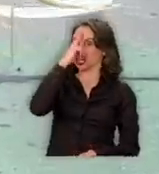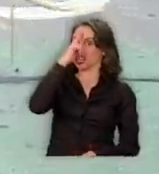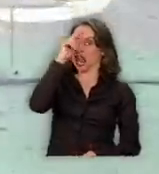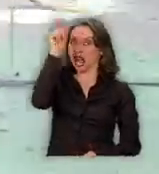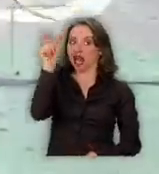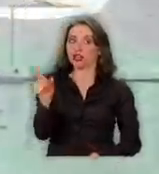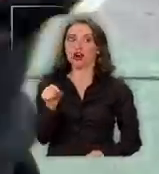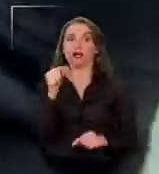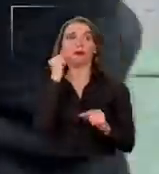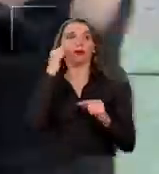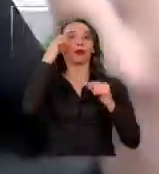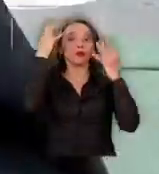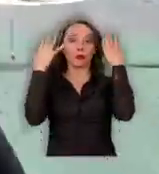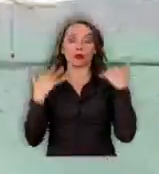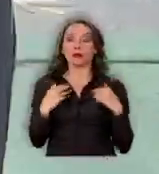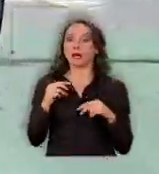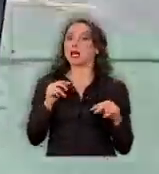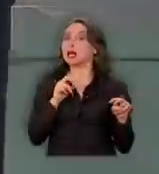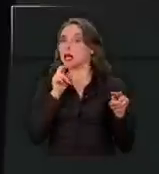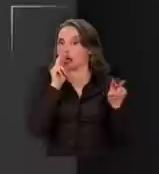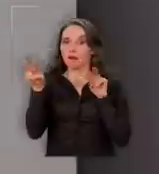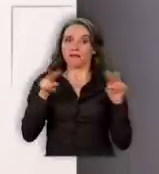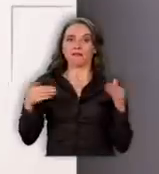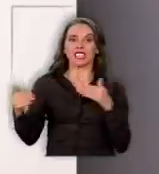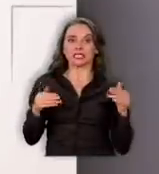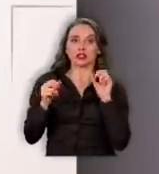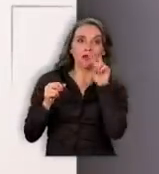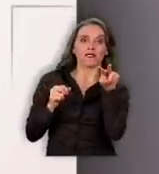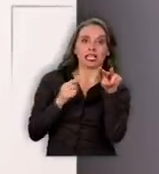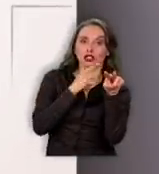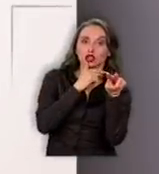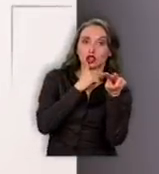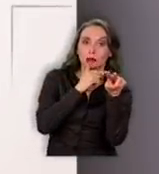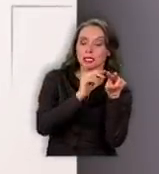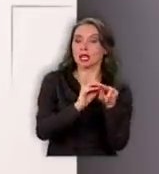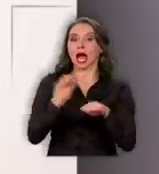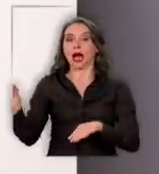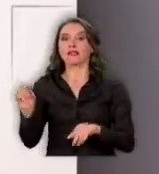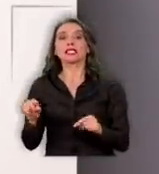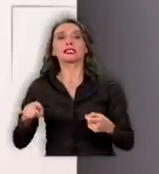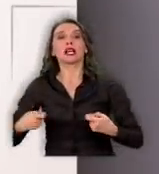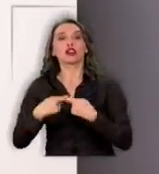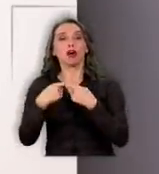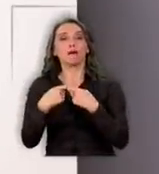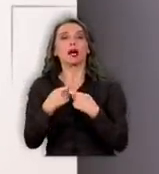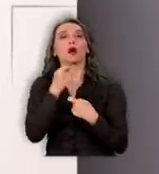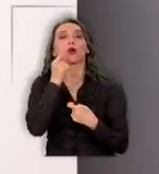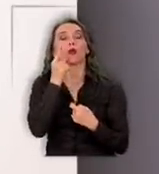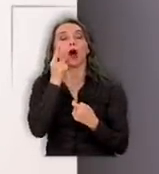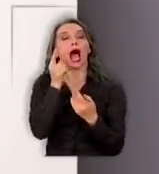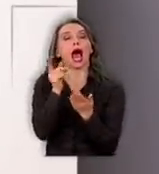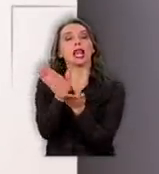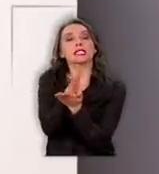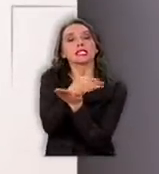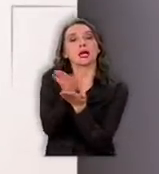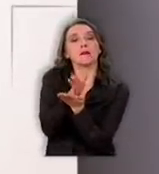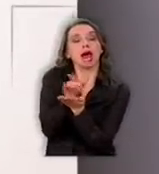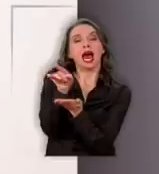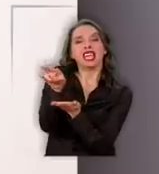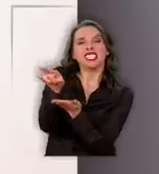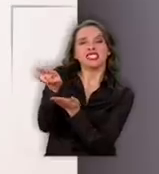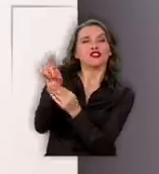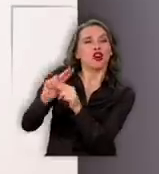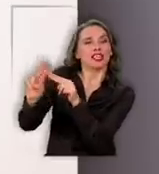hecho, siempre que vemos algo sospechoso se reporta. Pero es el punto de conflicto. ¿Cuál es el filtro ante ciertos hechos que